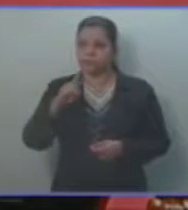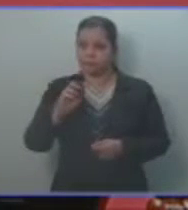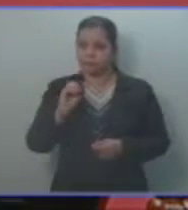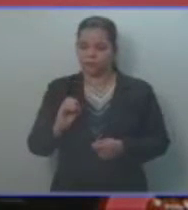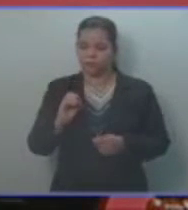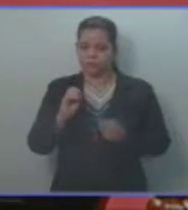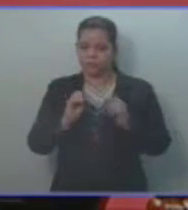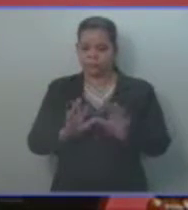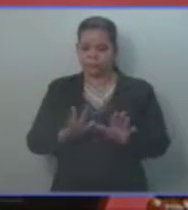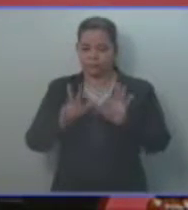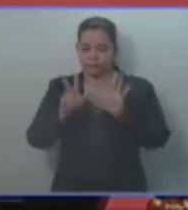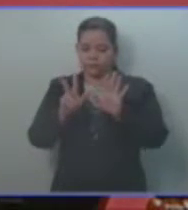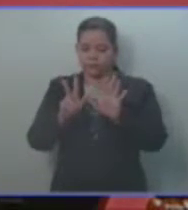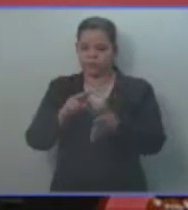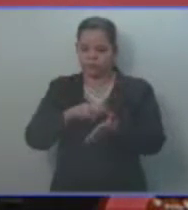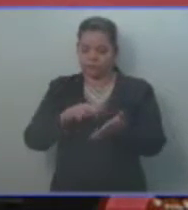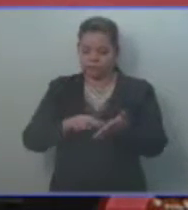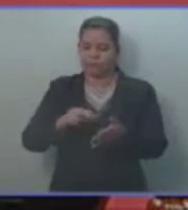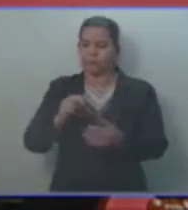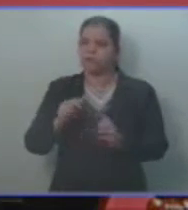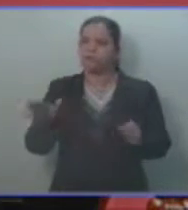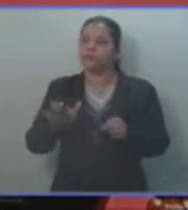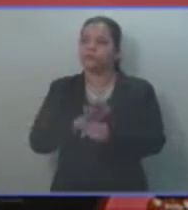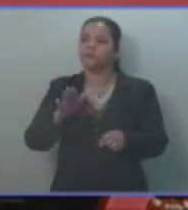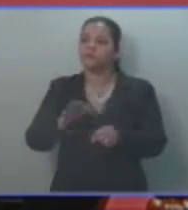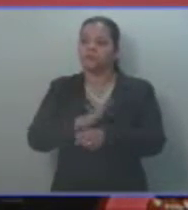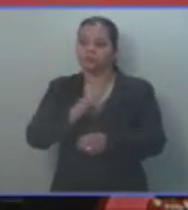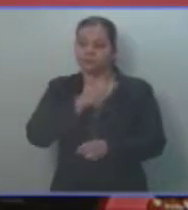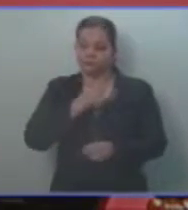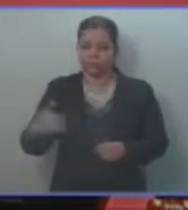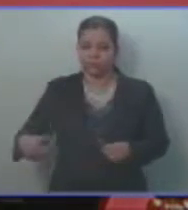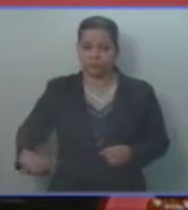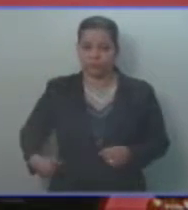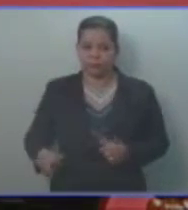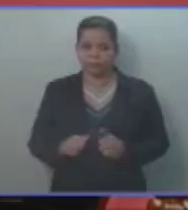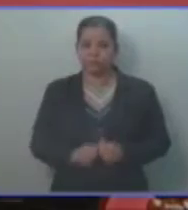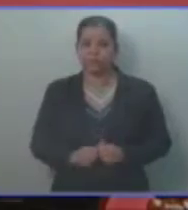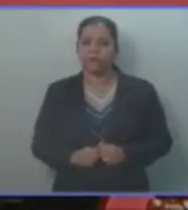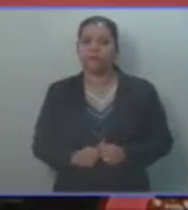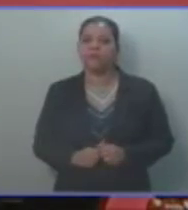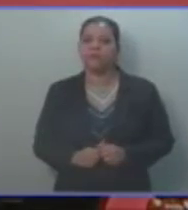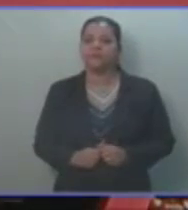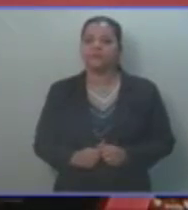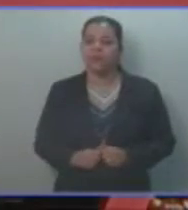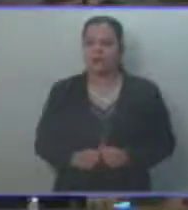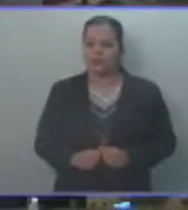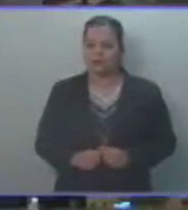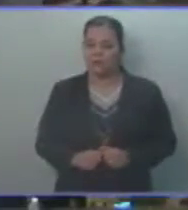2018, leído íntegramente, colegas diputados, presidente.